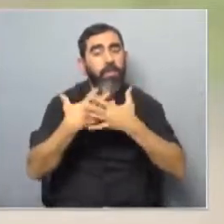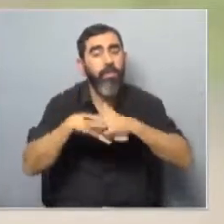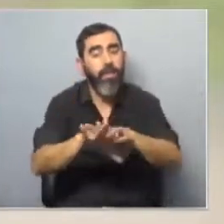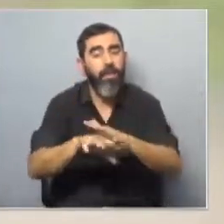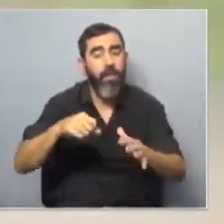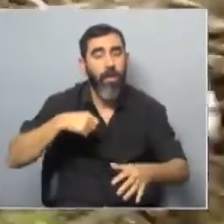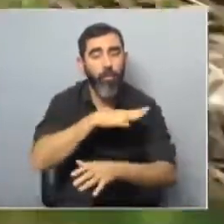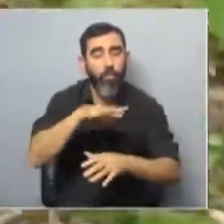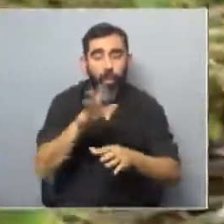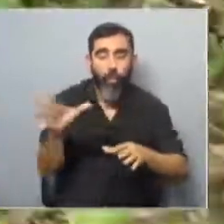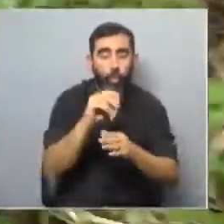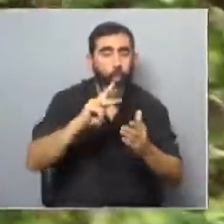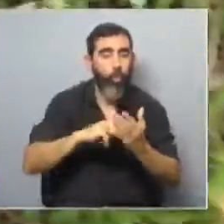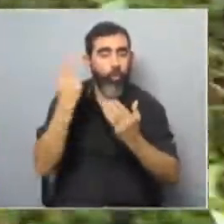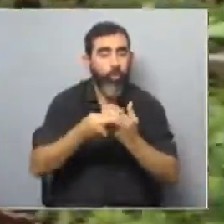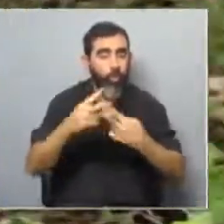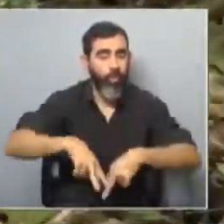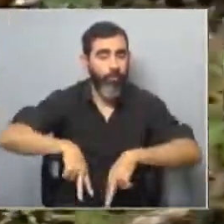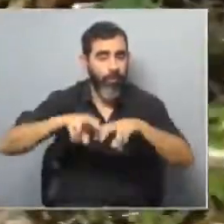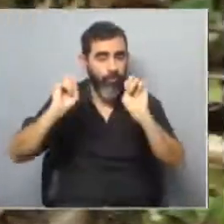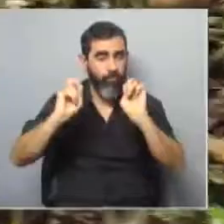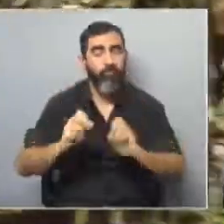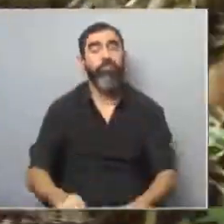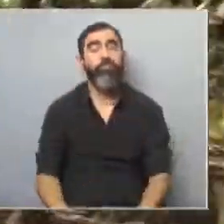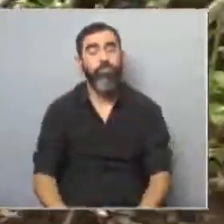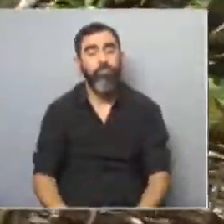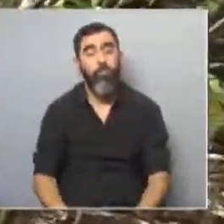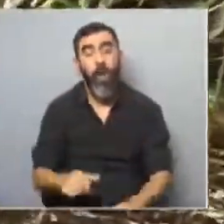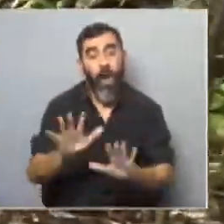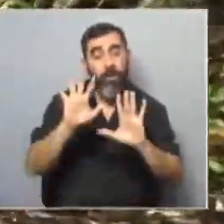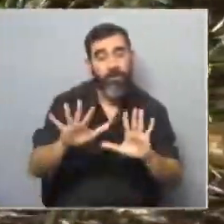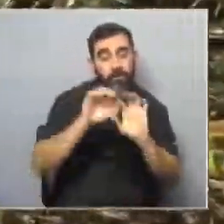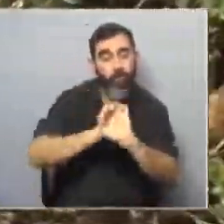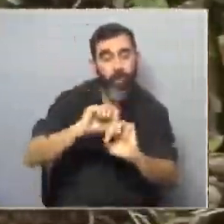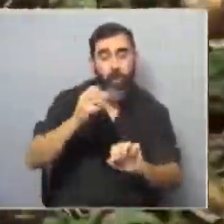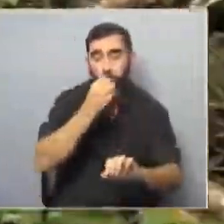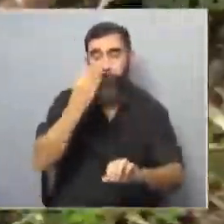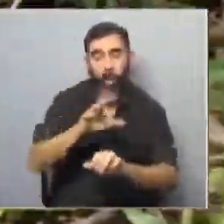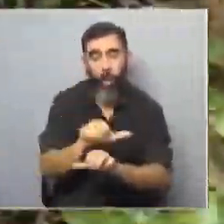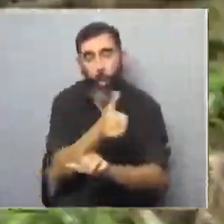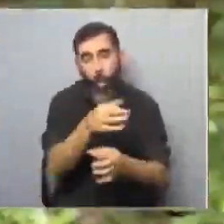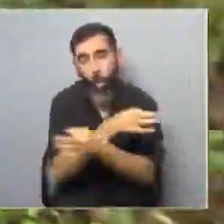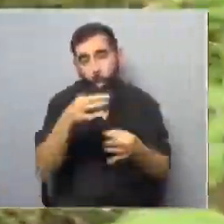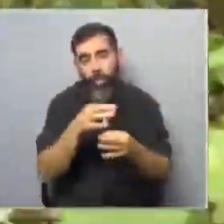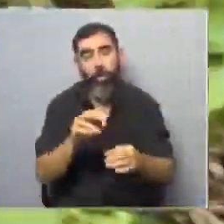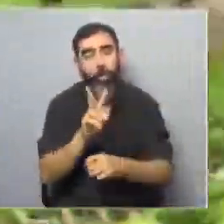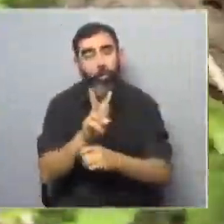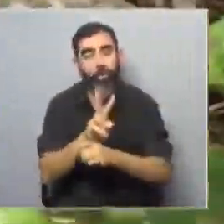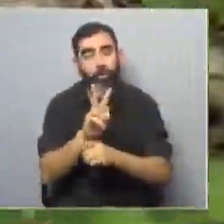proyectos de investigación que llevamos a cabo en distintas partes del territorio, ya que de esa manera podemos lograr efectivizar esa